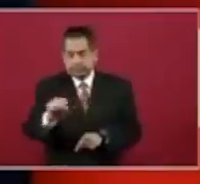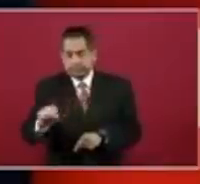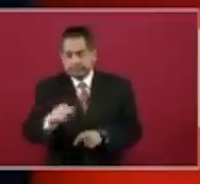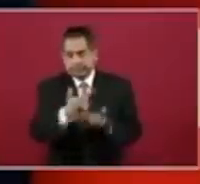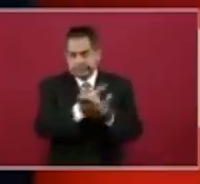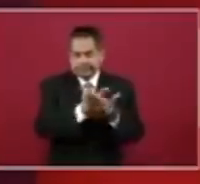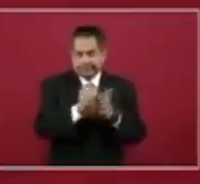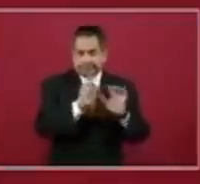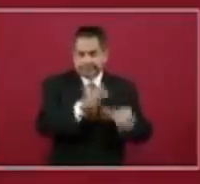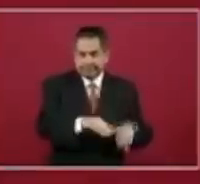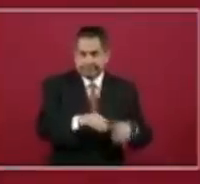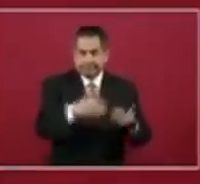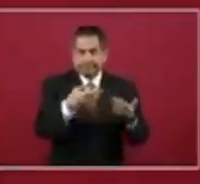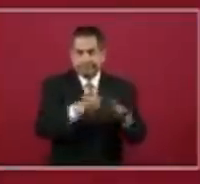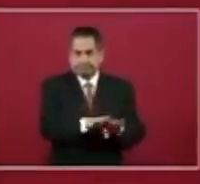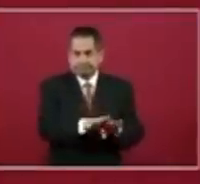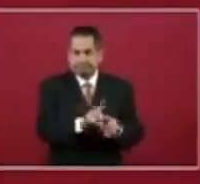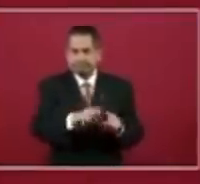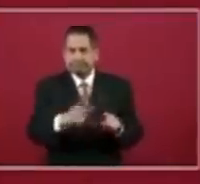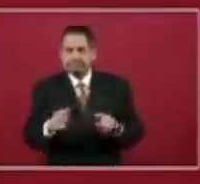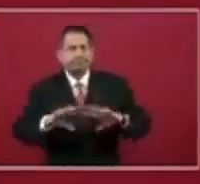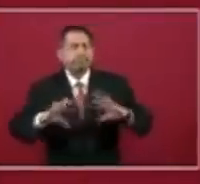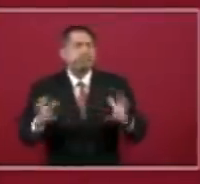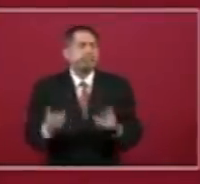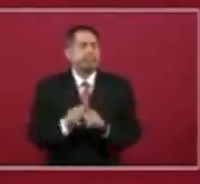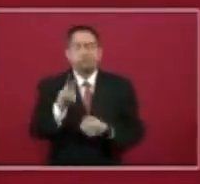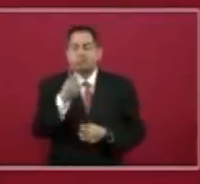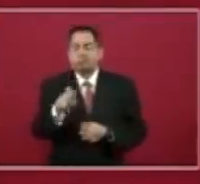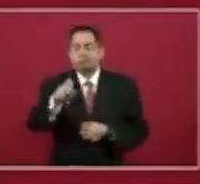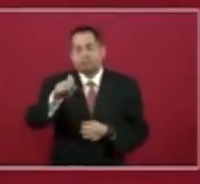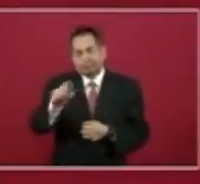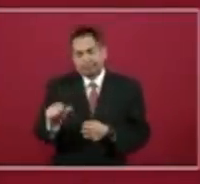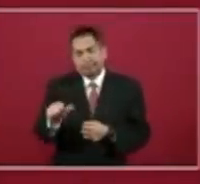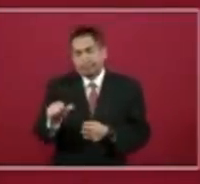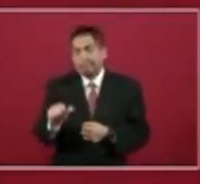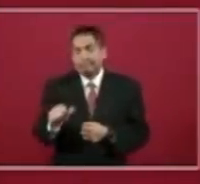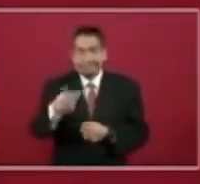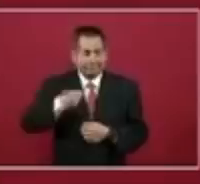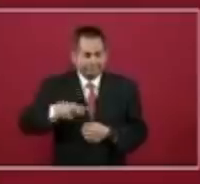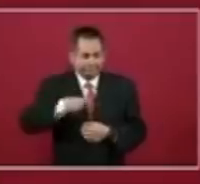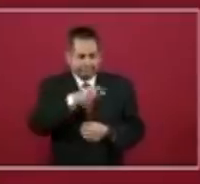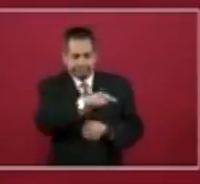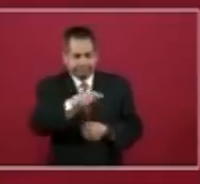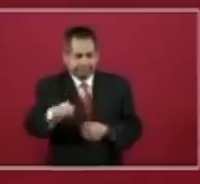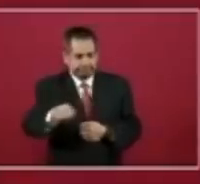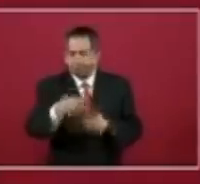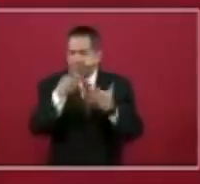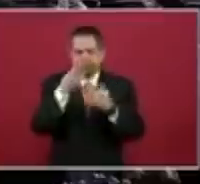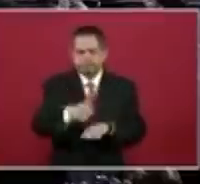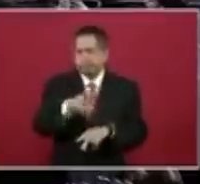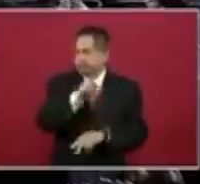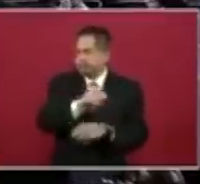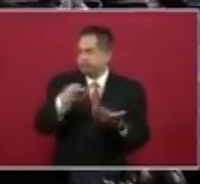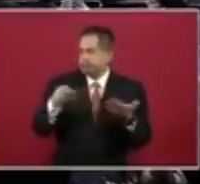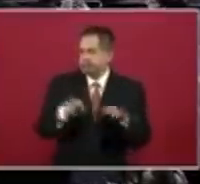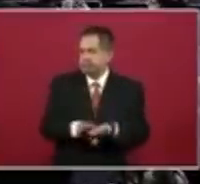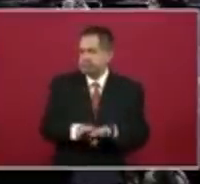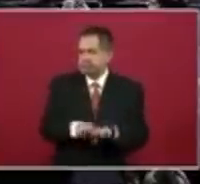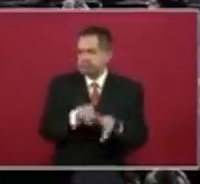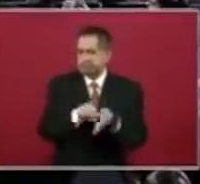188 de manera relacionada, dando un total de 226 personas bloqueadas con montos